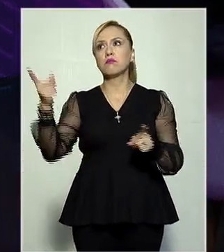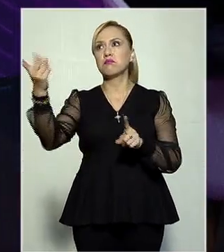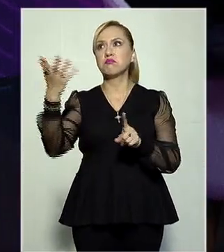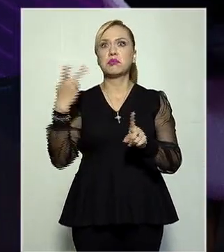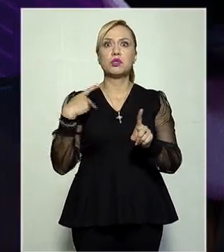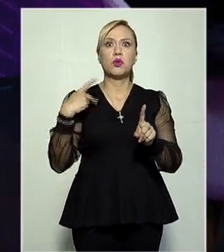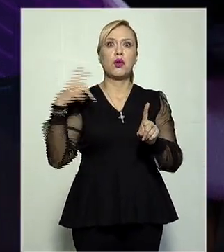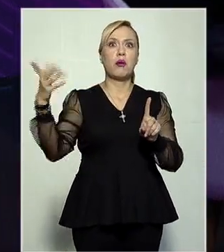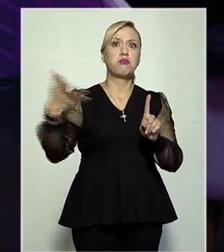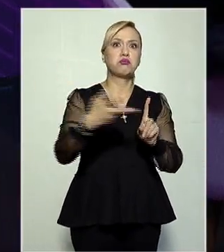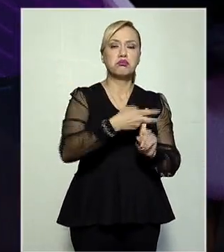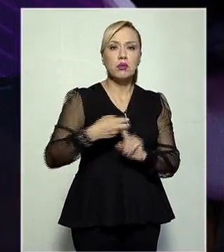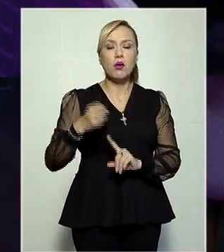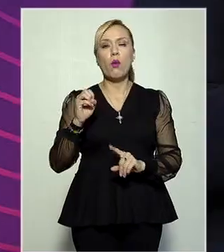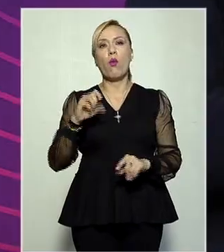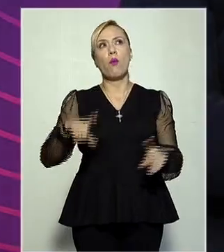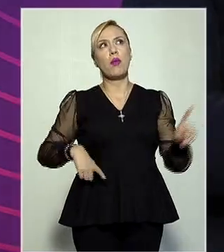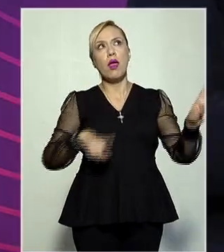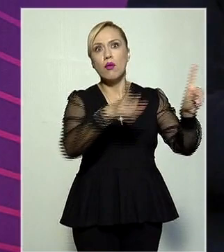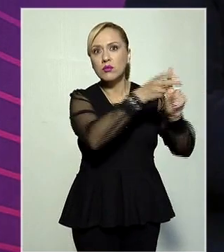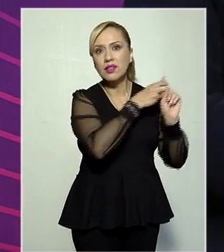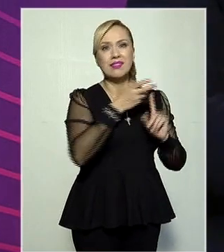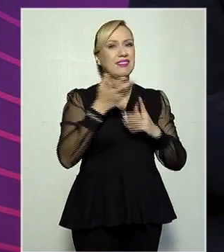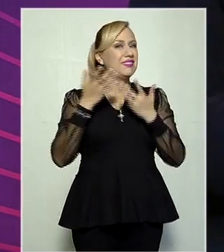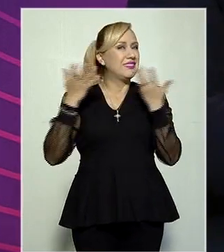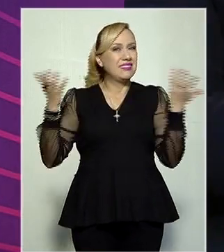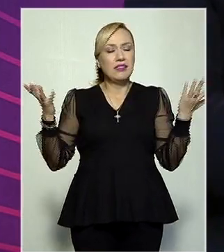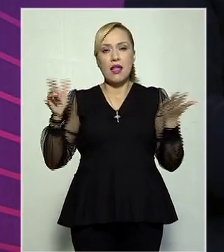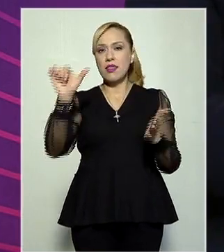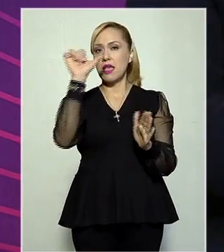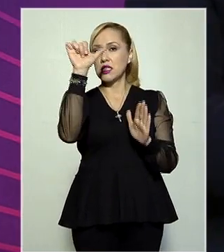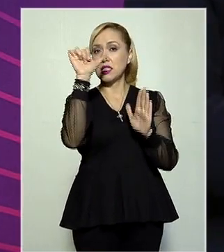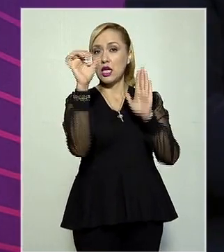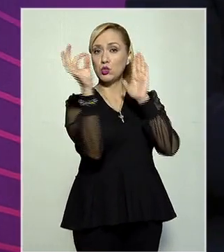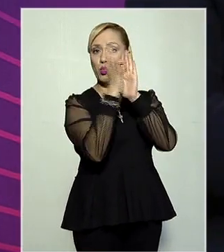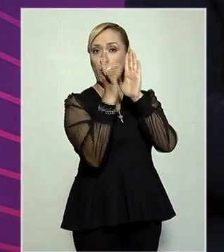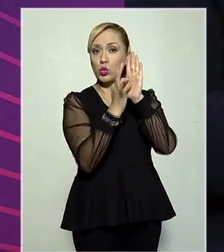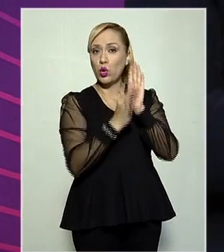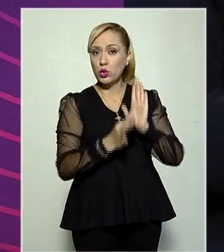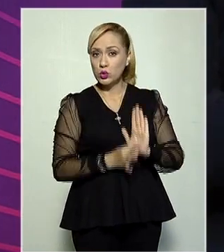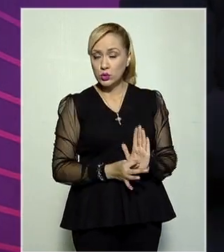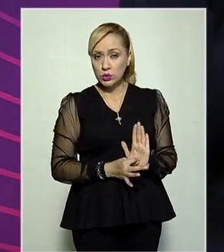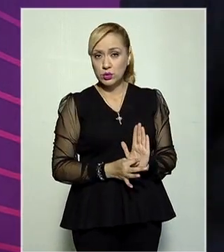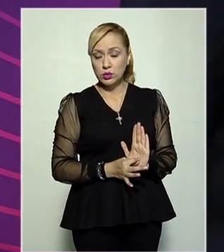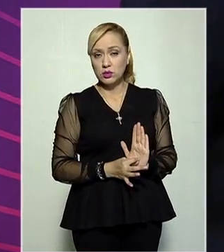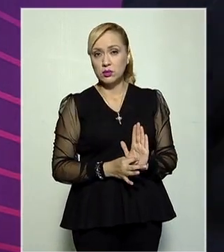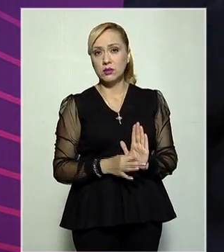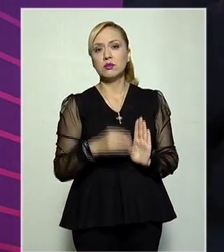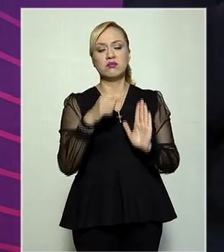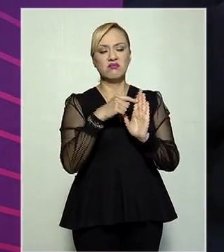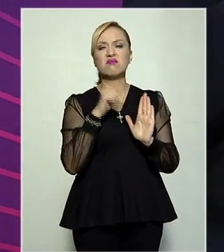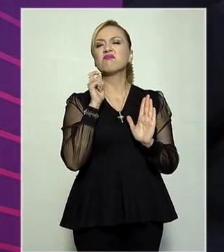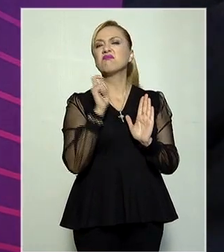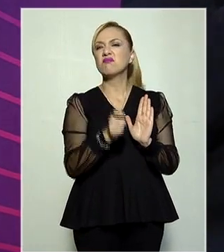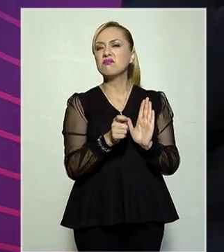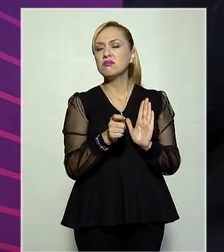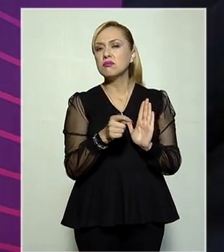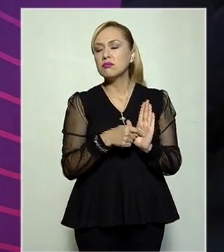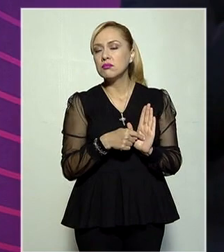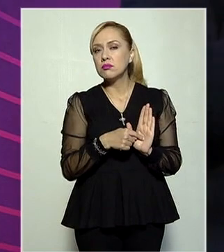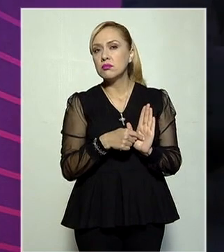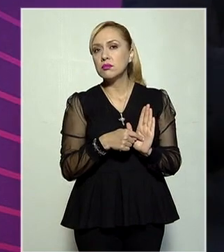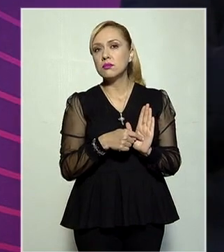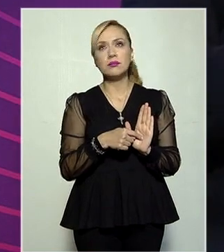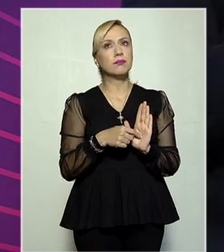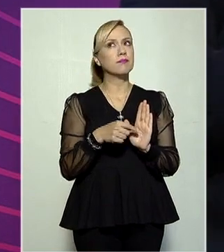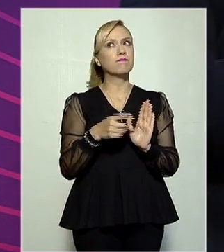una persona no localizada. Y esos son los principios, son 16 principios, ¿no?, que lo que te van a decir es qué